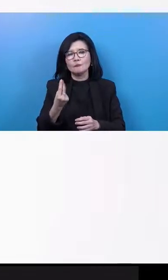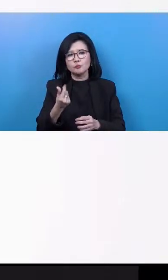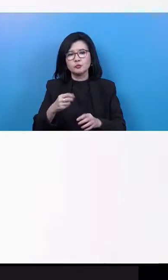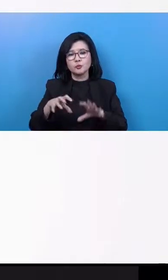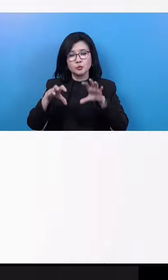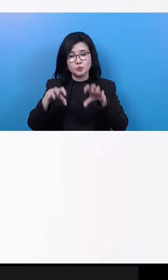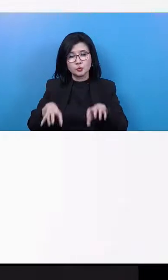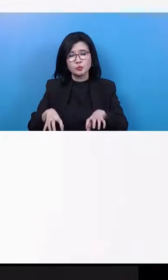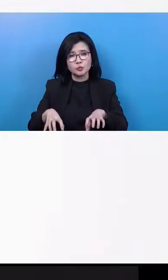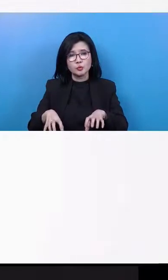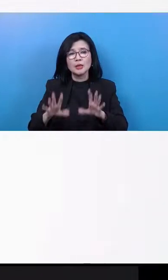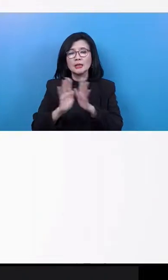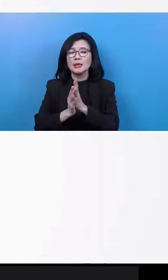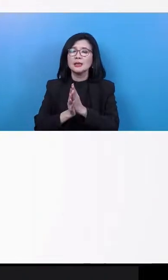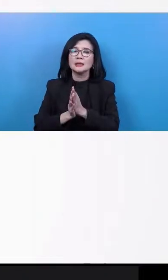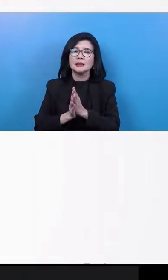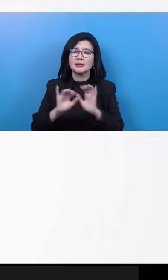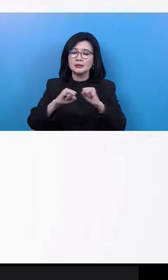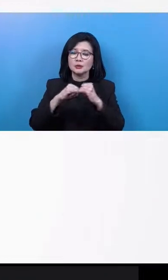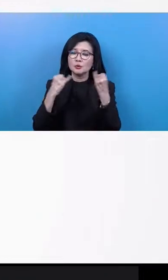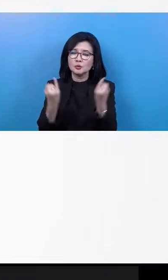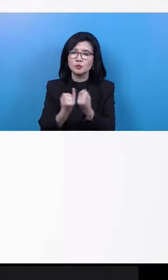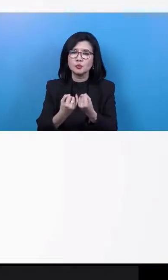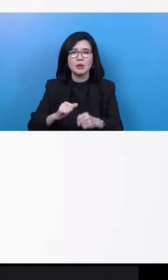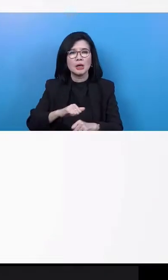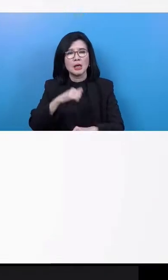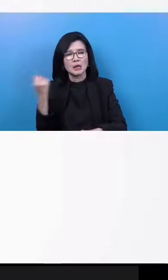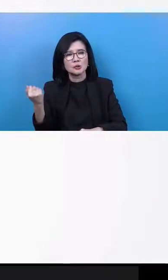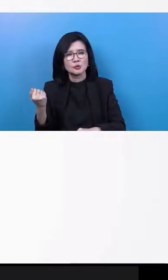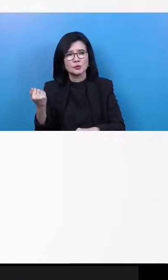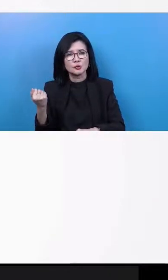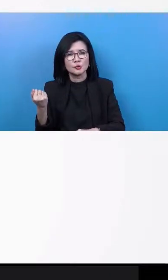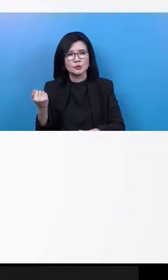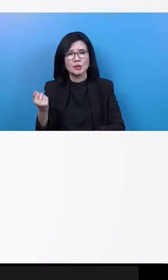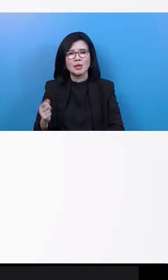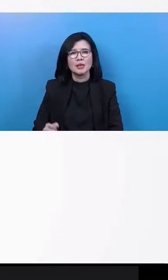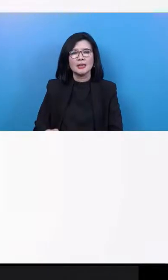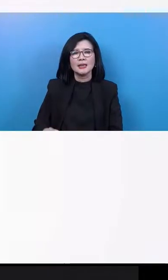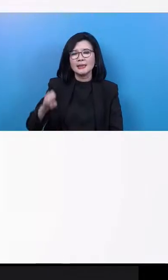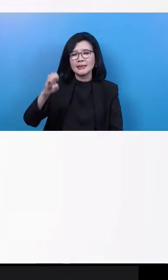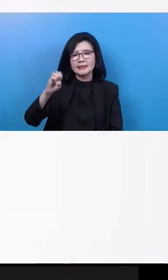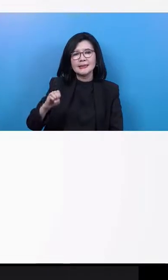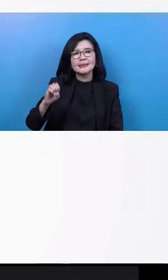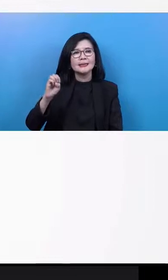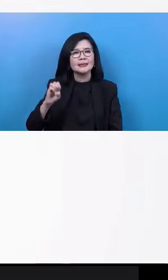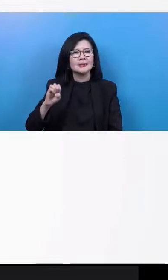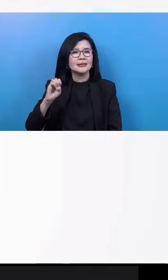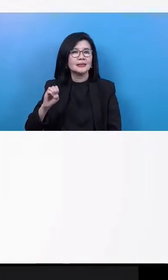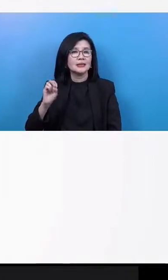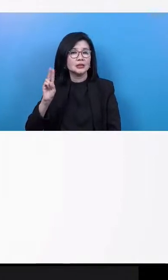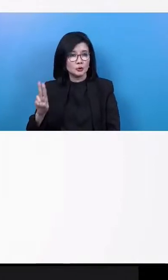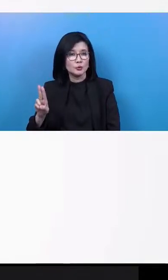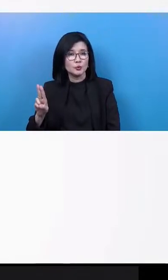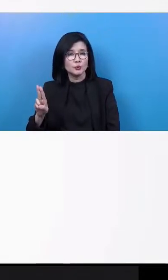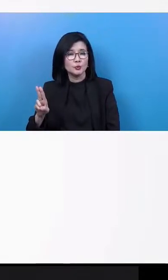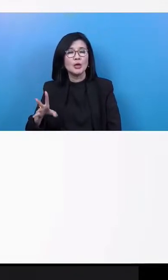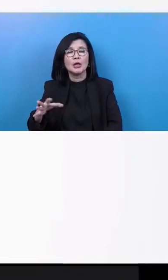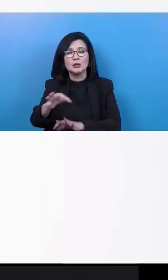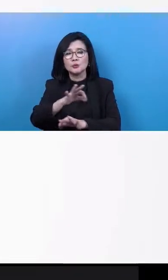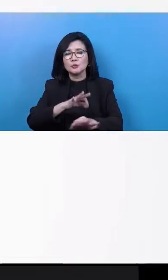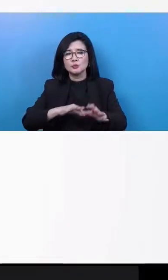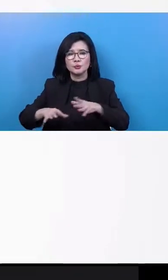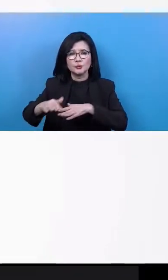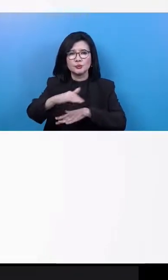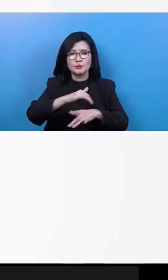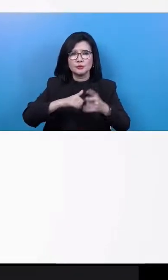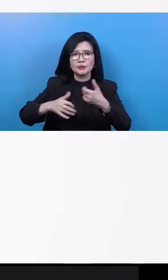Assessment, que también nos permitió ir complementando ese análisis para orientar nuestros planes de recuperación